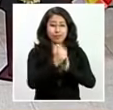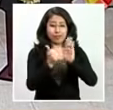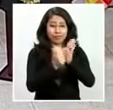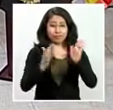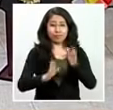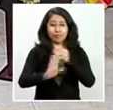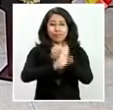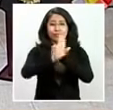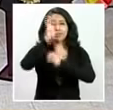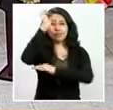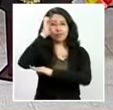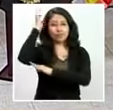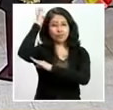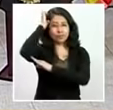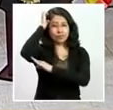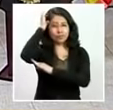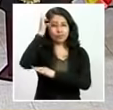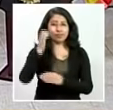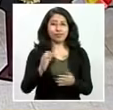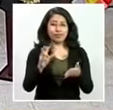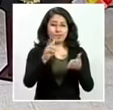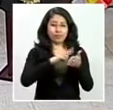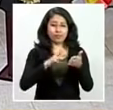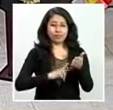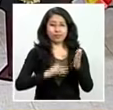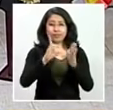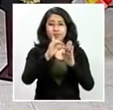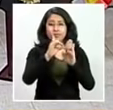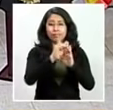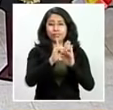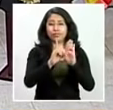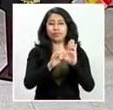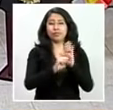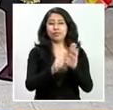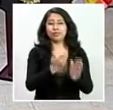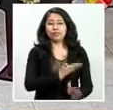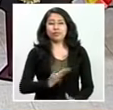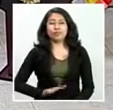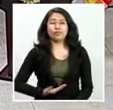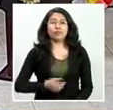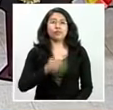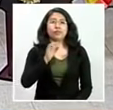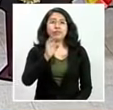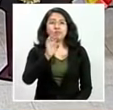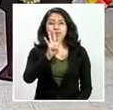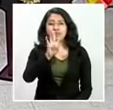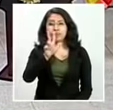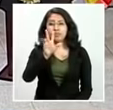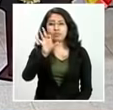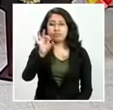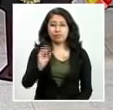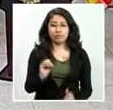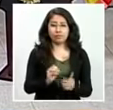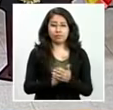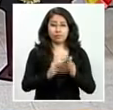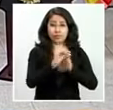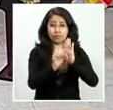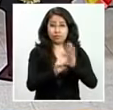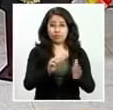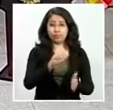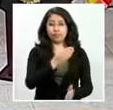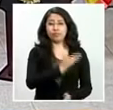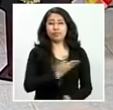del Estado con la lectura del decreto presidencial número 4390. Decreto presidencial